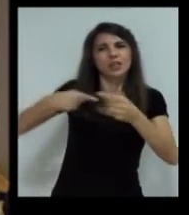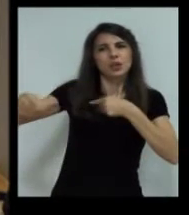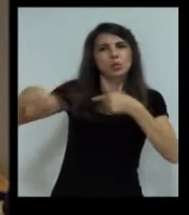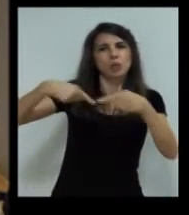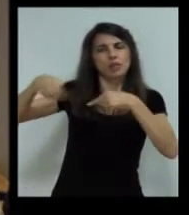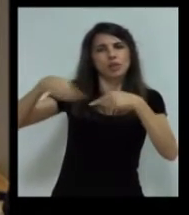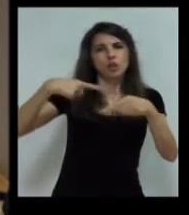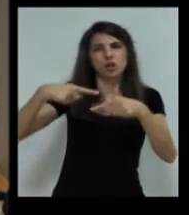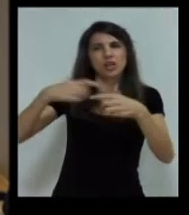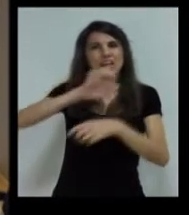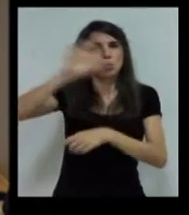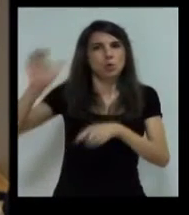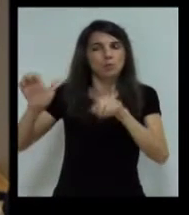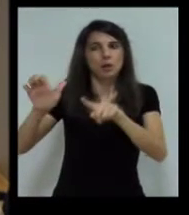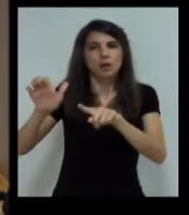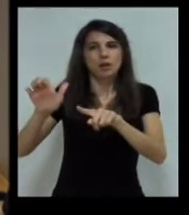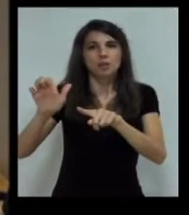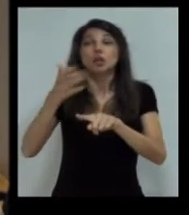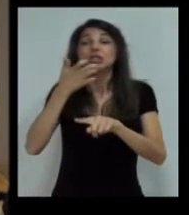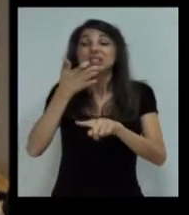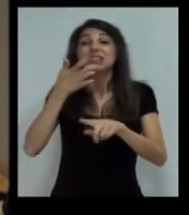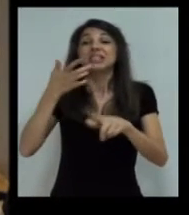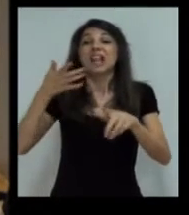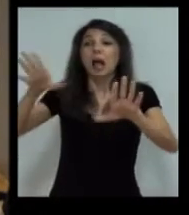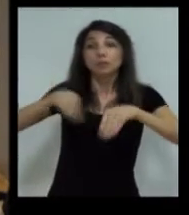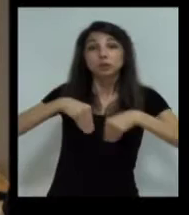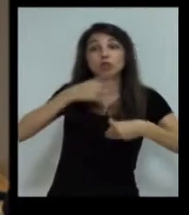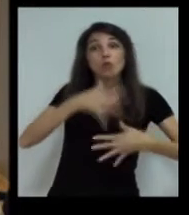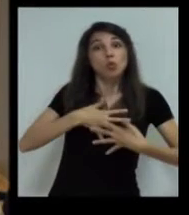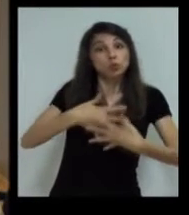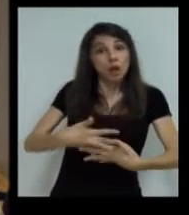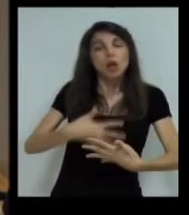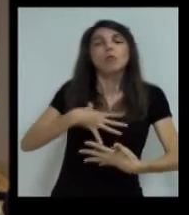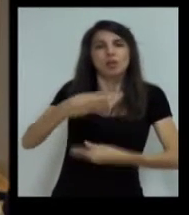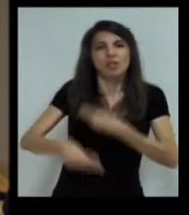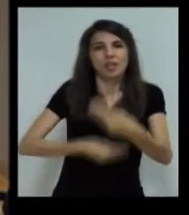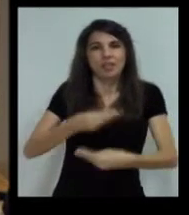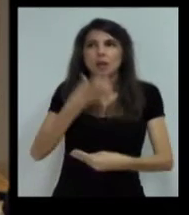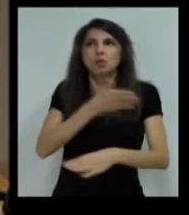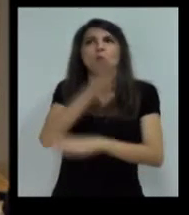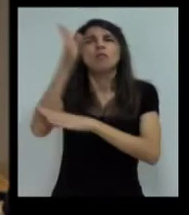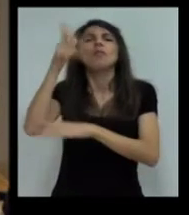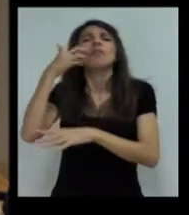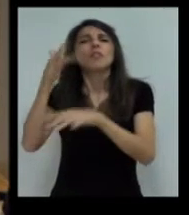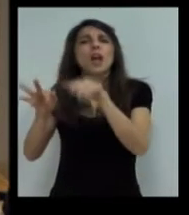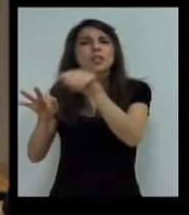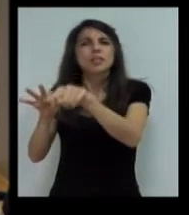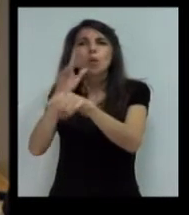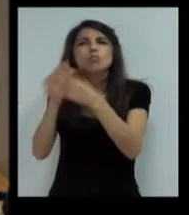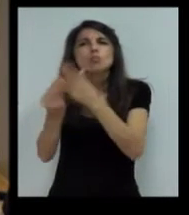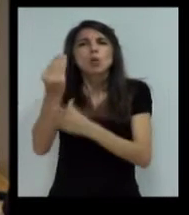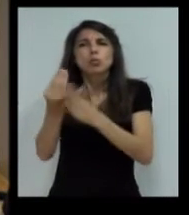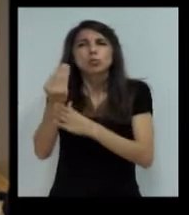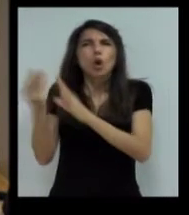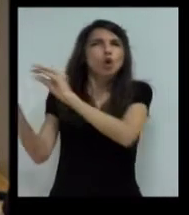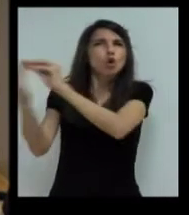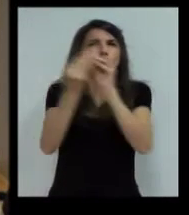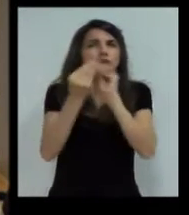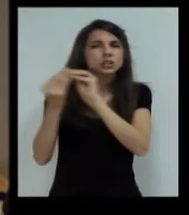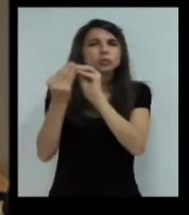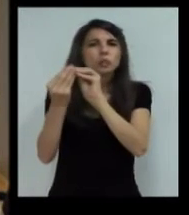no si son voluntarios, no si son de adhesión voluntaria. Vete tú a Francia y pon un producto que no esté consensuado dentro del foro TNT